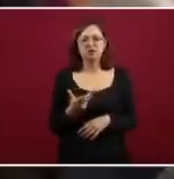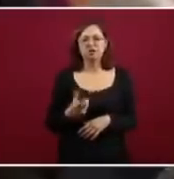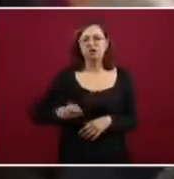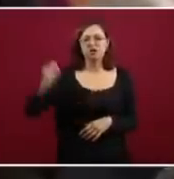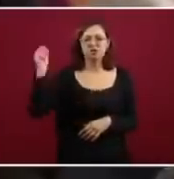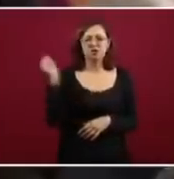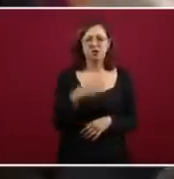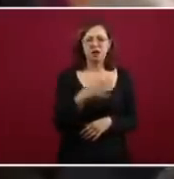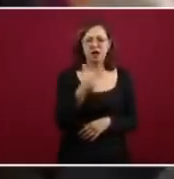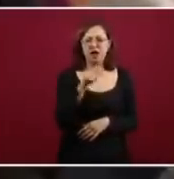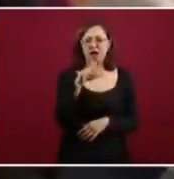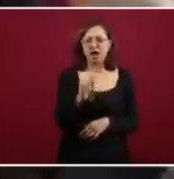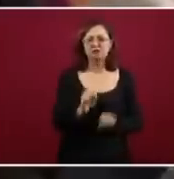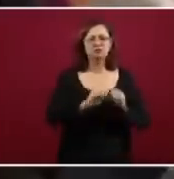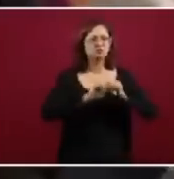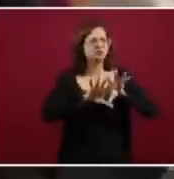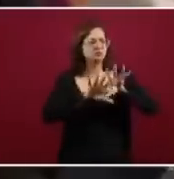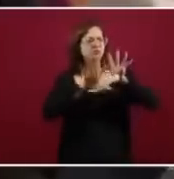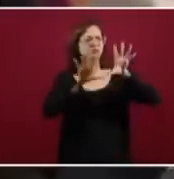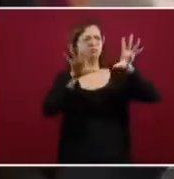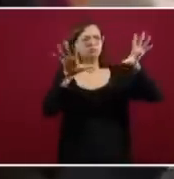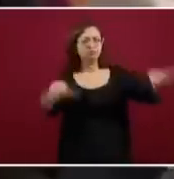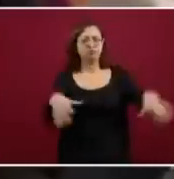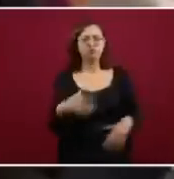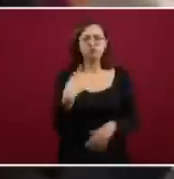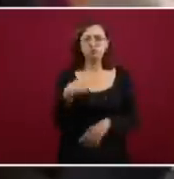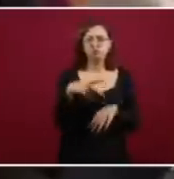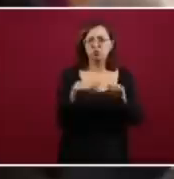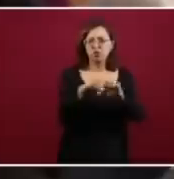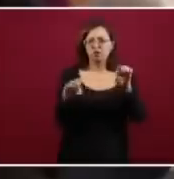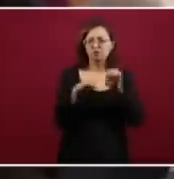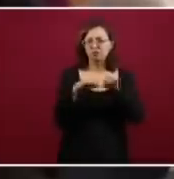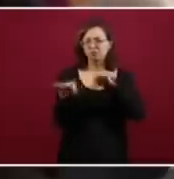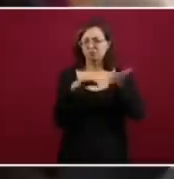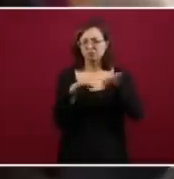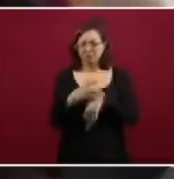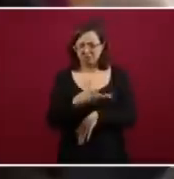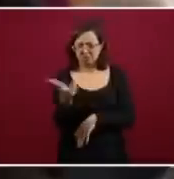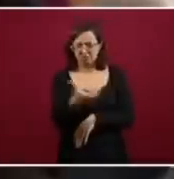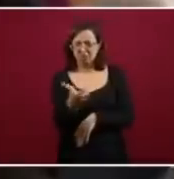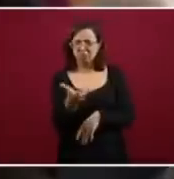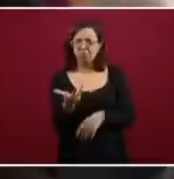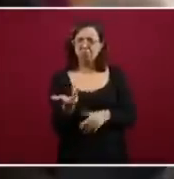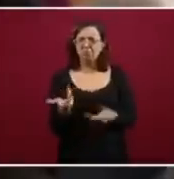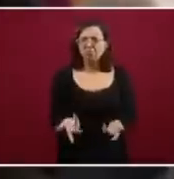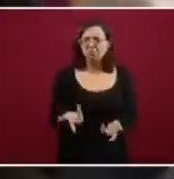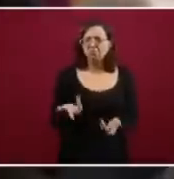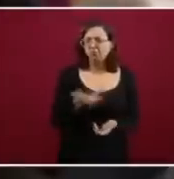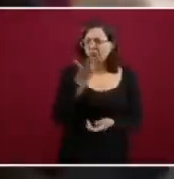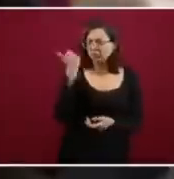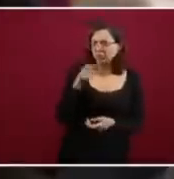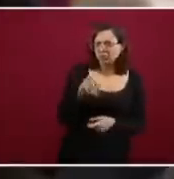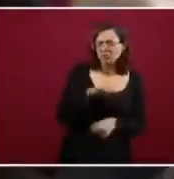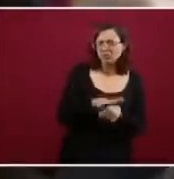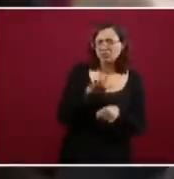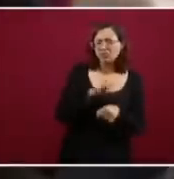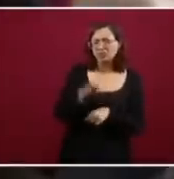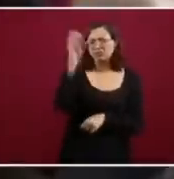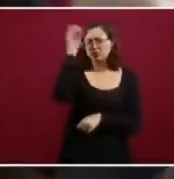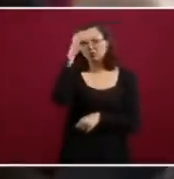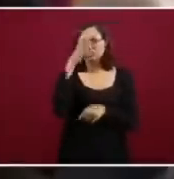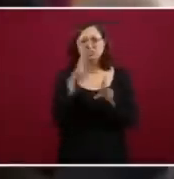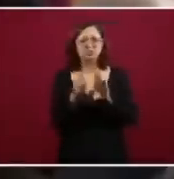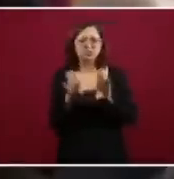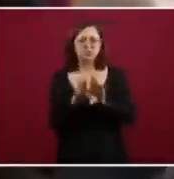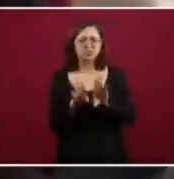aventado gas pimienta y estoy aquí mienta habría sido parte de su equipo de trabajo y pues no se tenga una opinión al respecto del uso que están